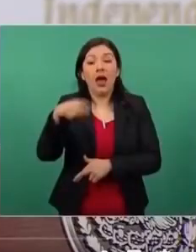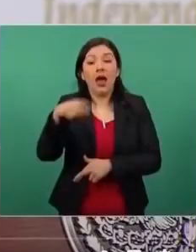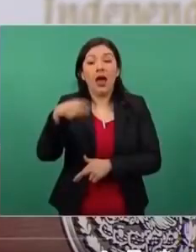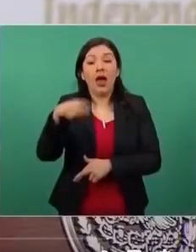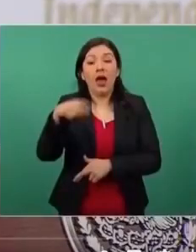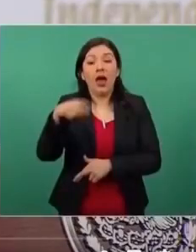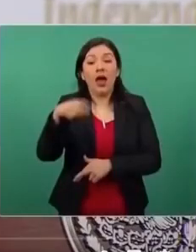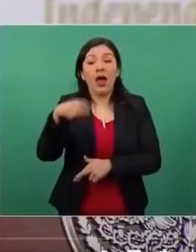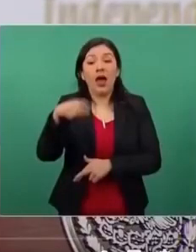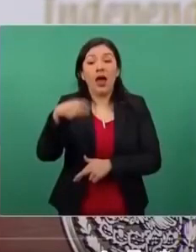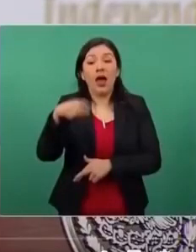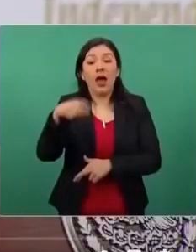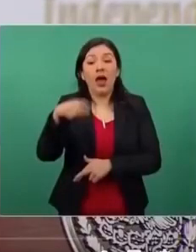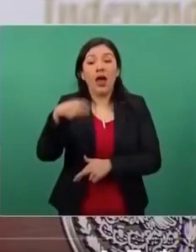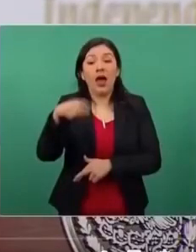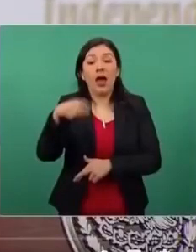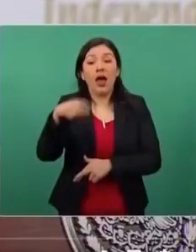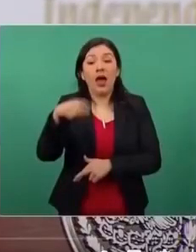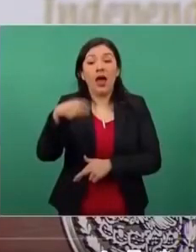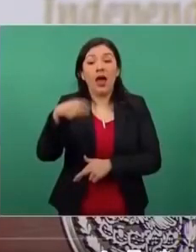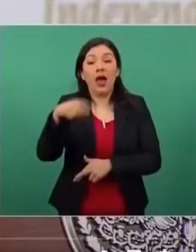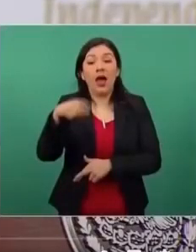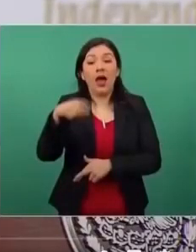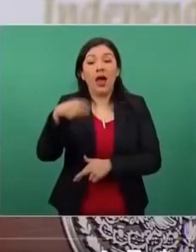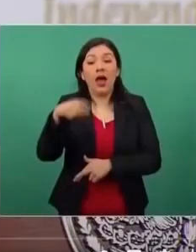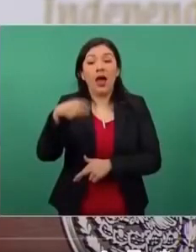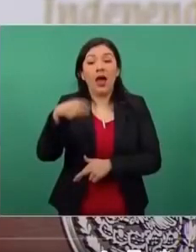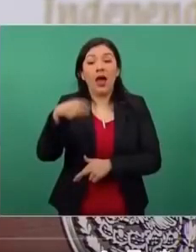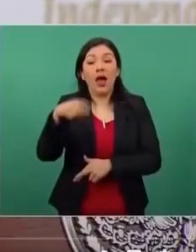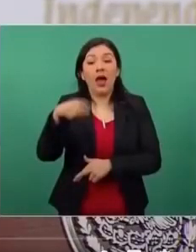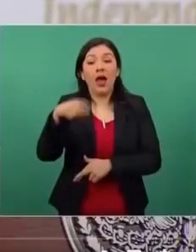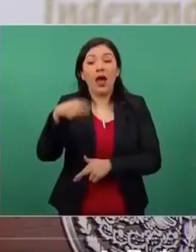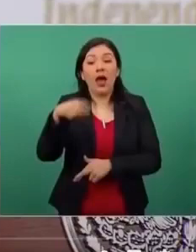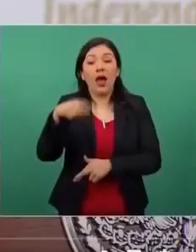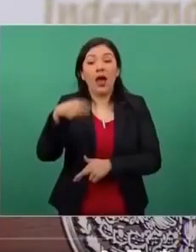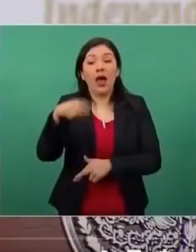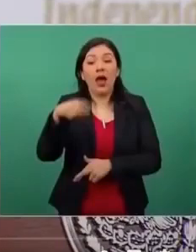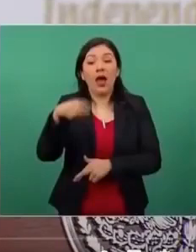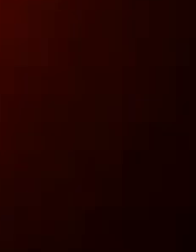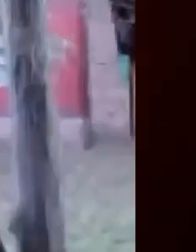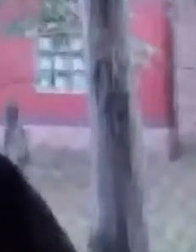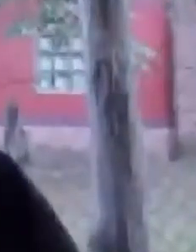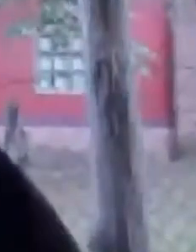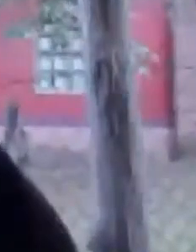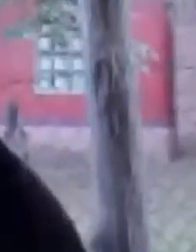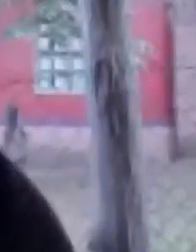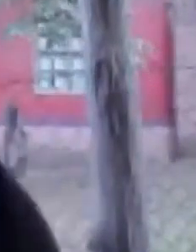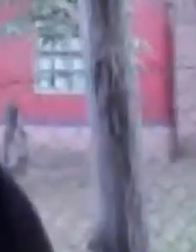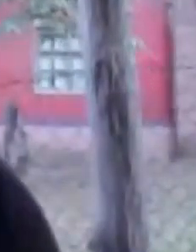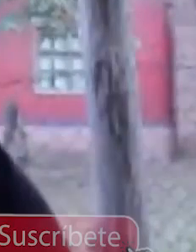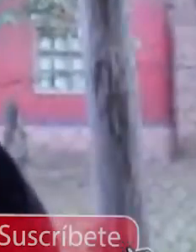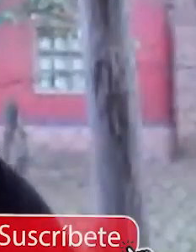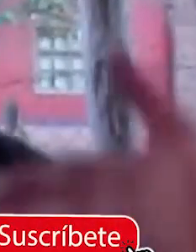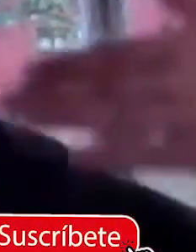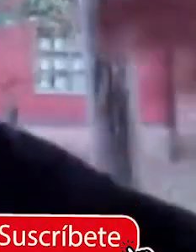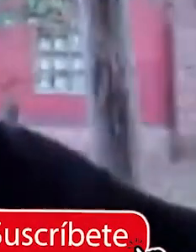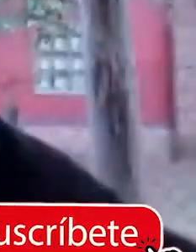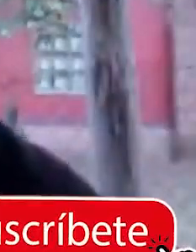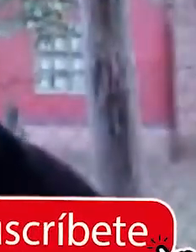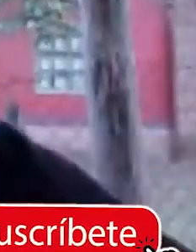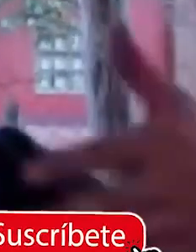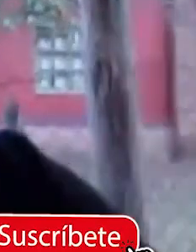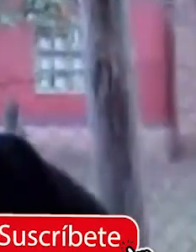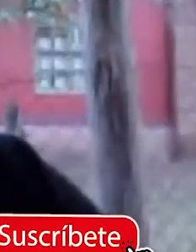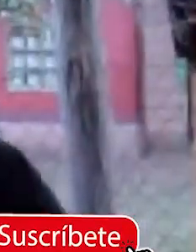las aguas someras es una expresión que se utiliza lo utiliza generalmente la organización hidrográfica internacional que es el órgano que regula